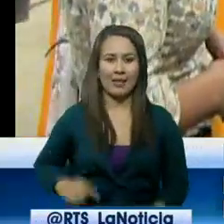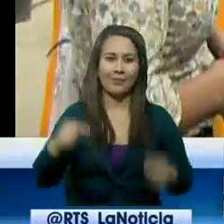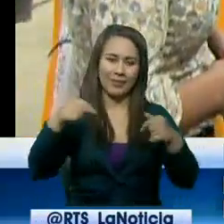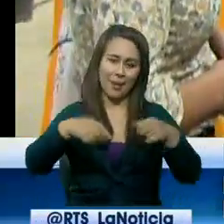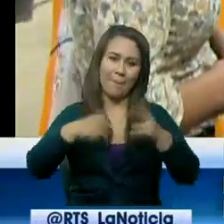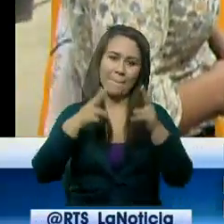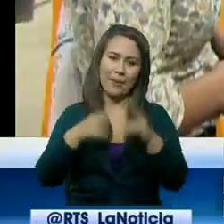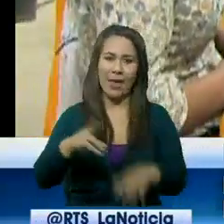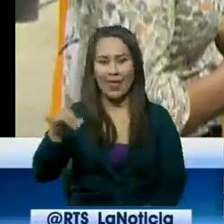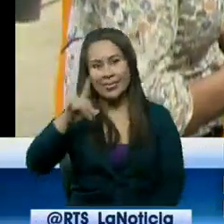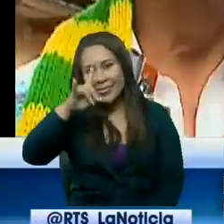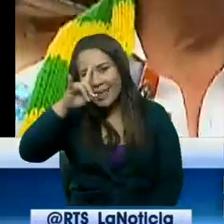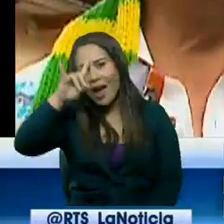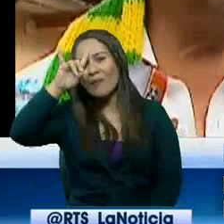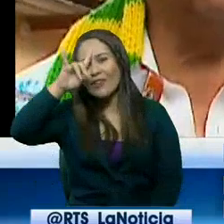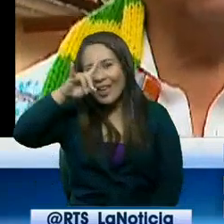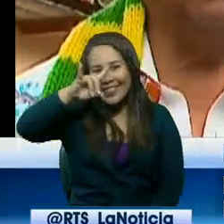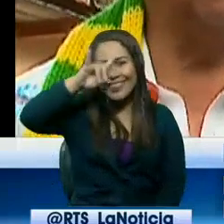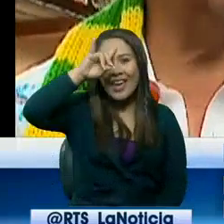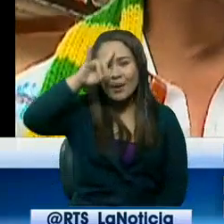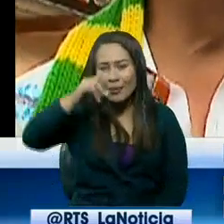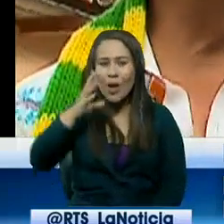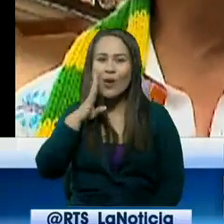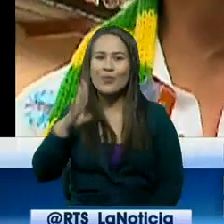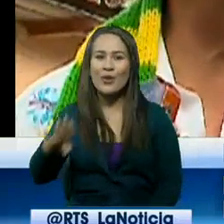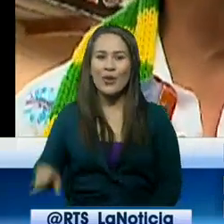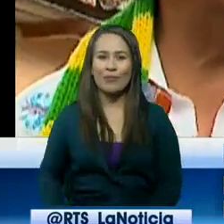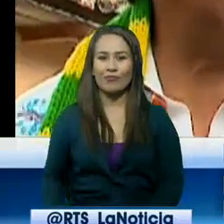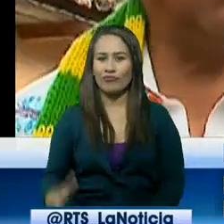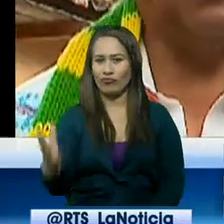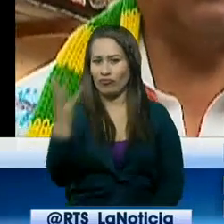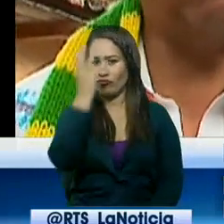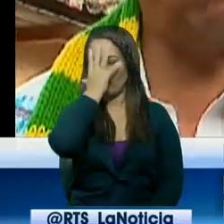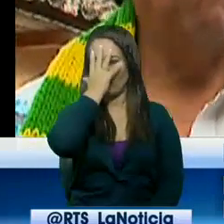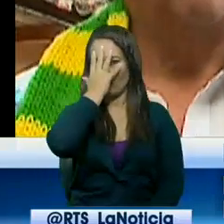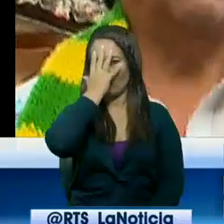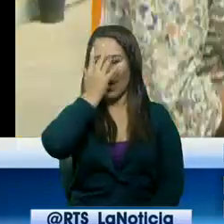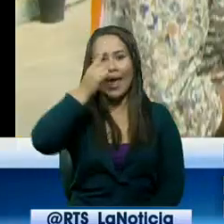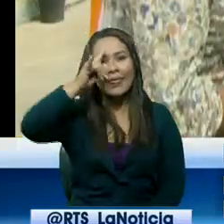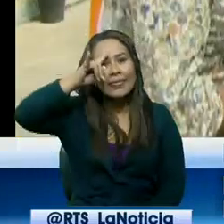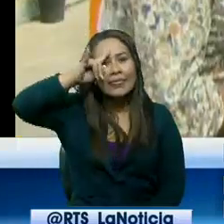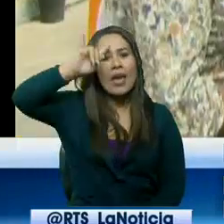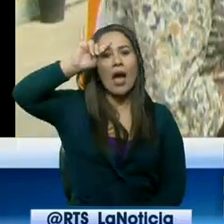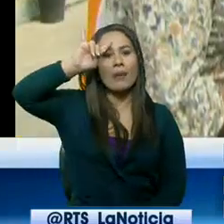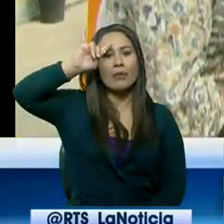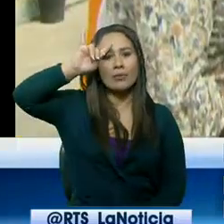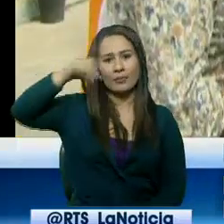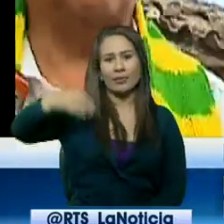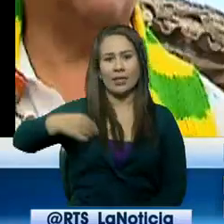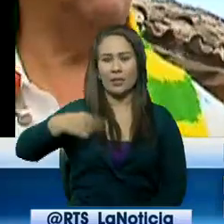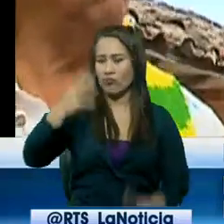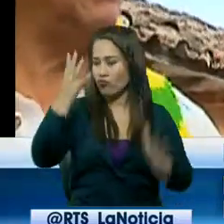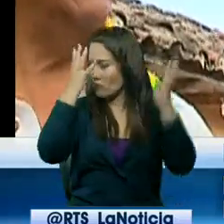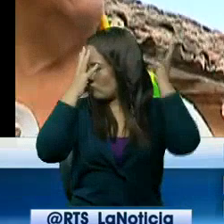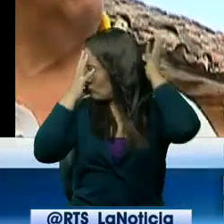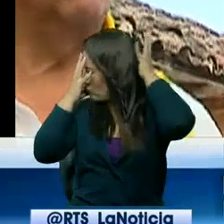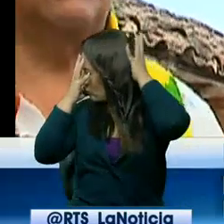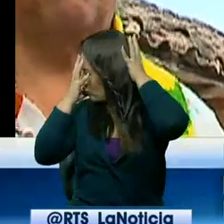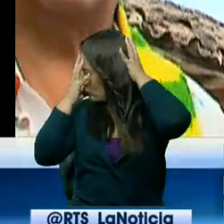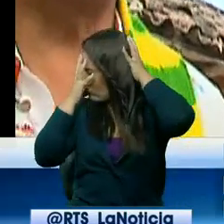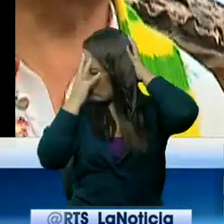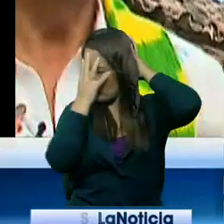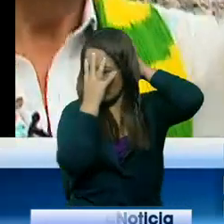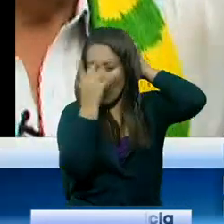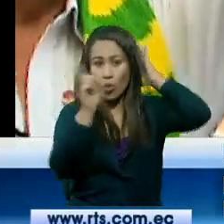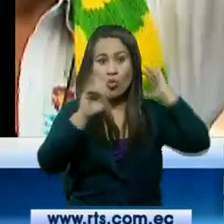este como es el Diabluma. El propio Diabluma. Es la máscara que dice de Diablo, que normalmente tiene dos caras para que nunca le dé la